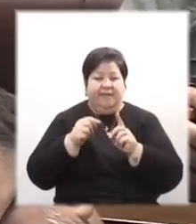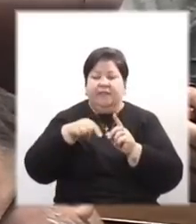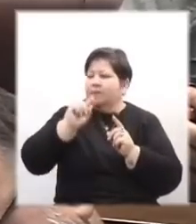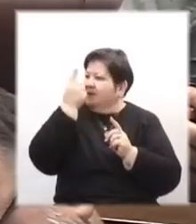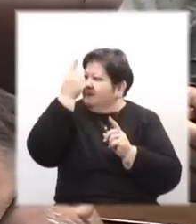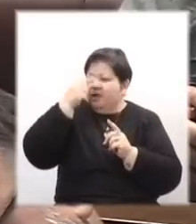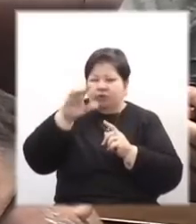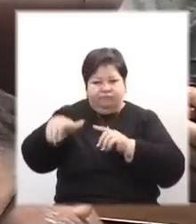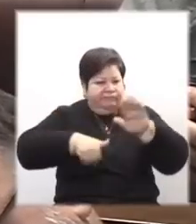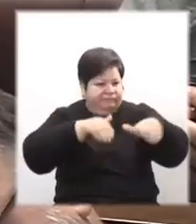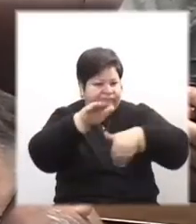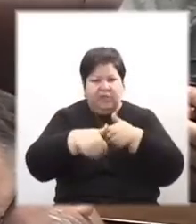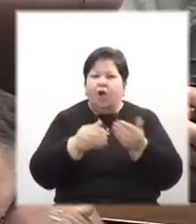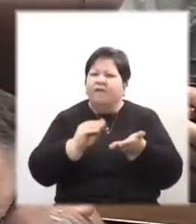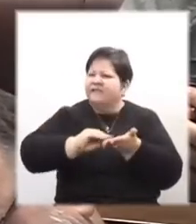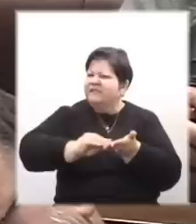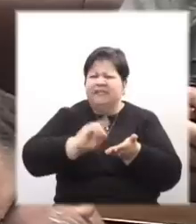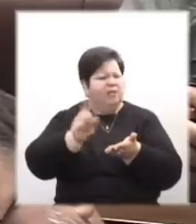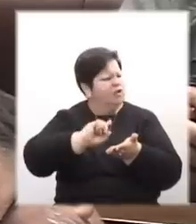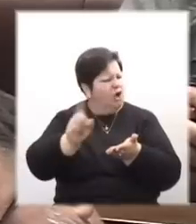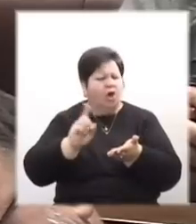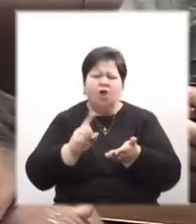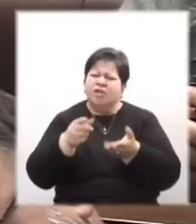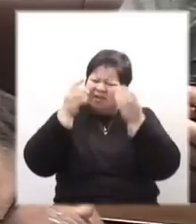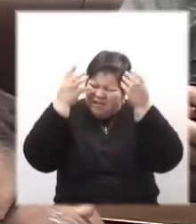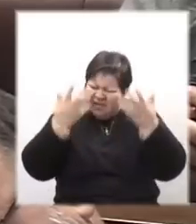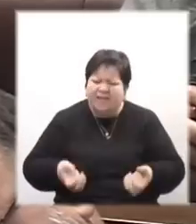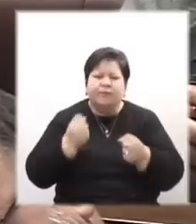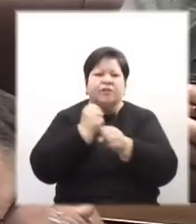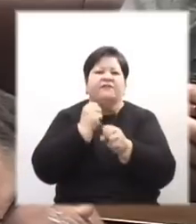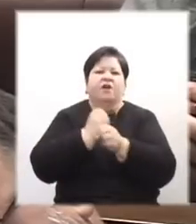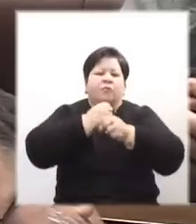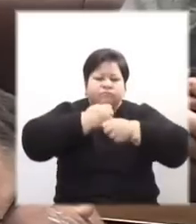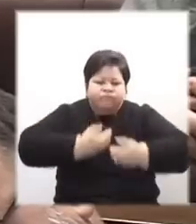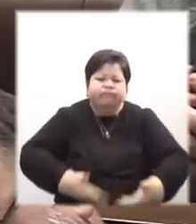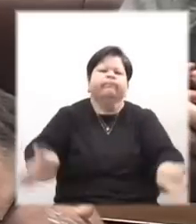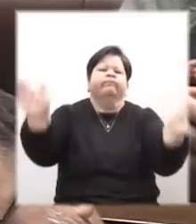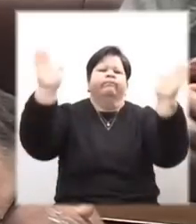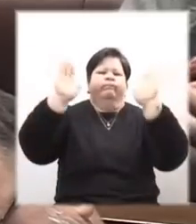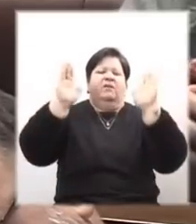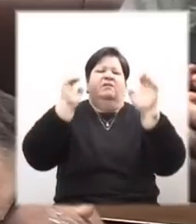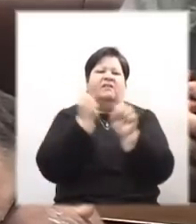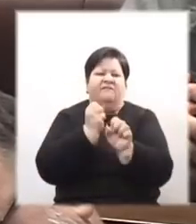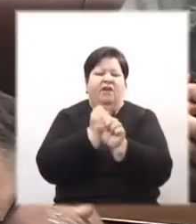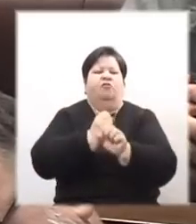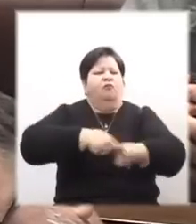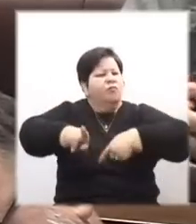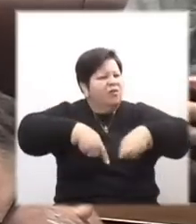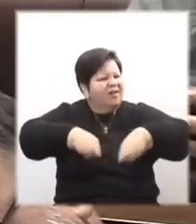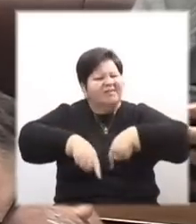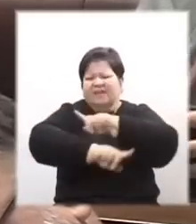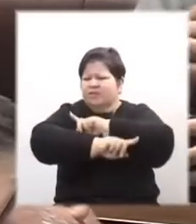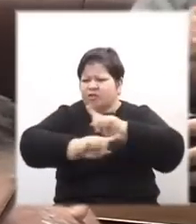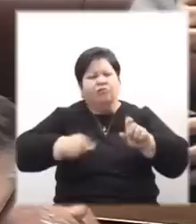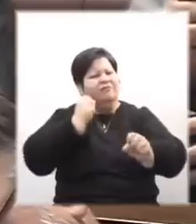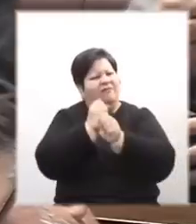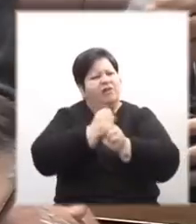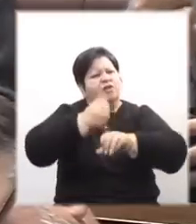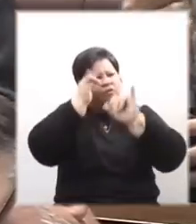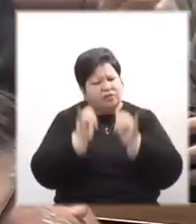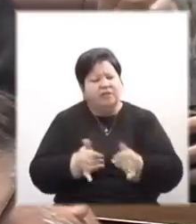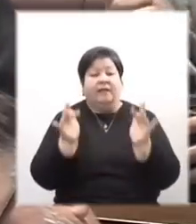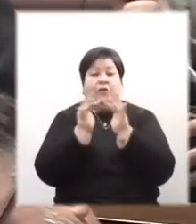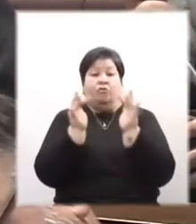hacer es reclutarlos, no ponerle una oficina porque queremos trabajo de campo. Mucha burocracia no, trabajo de campo sí. La tarea de ellos